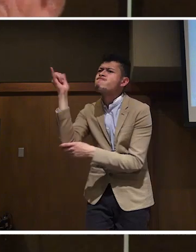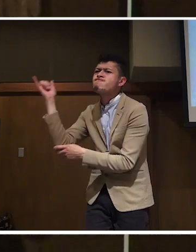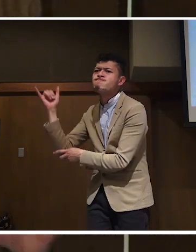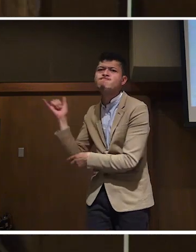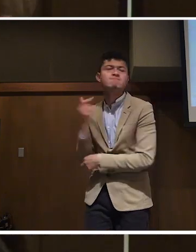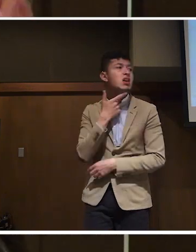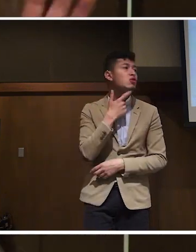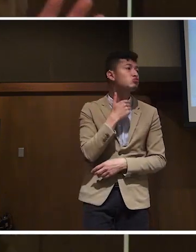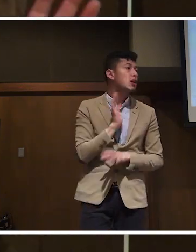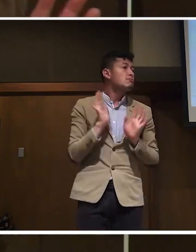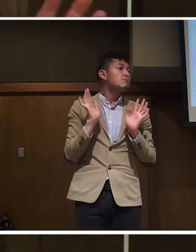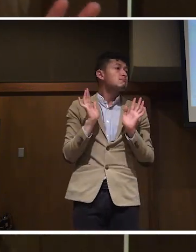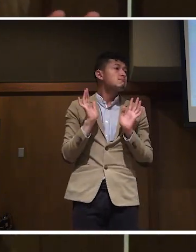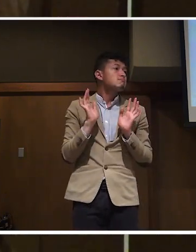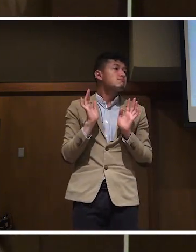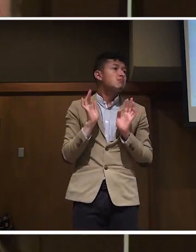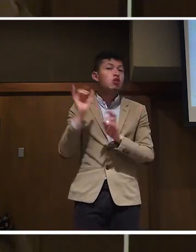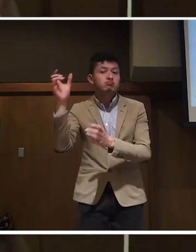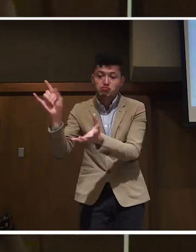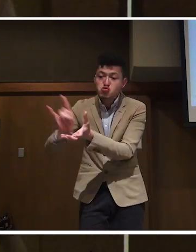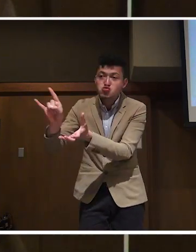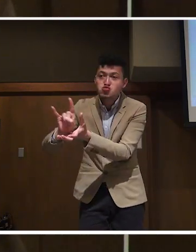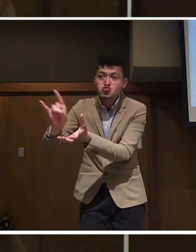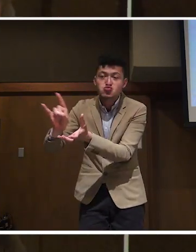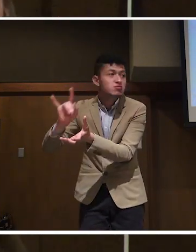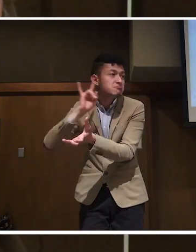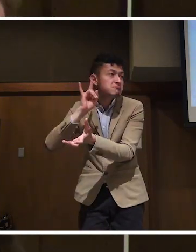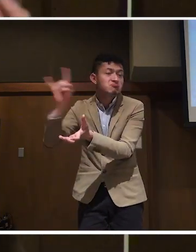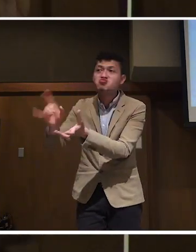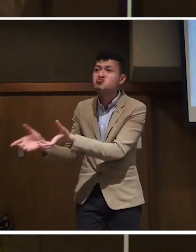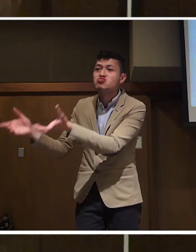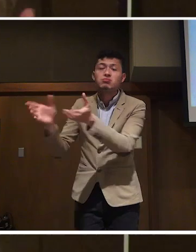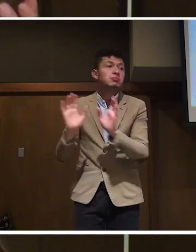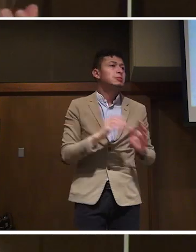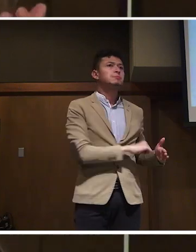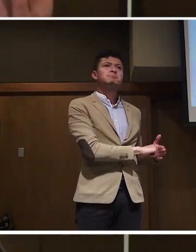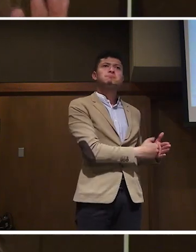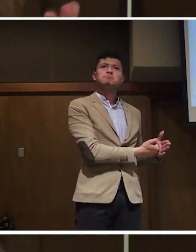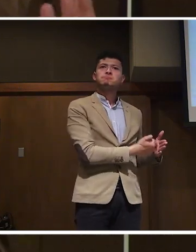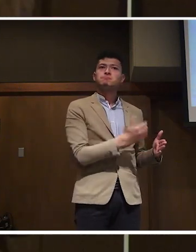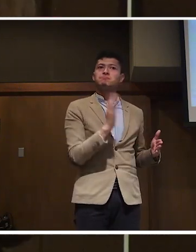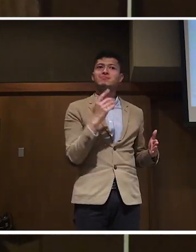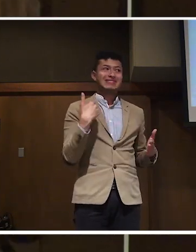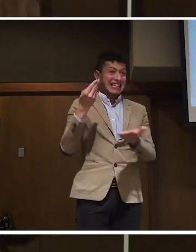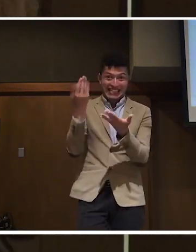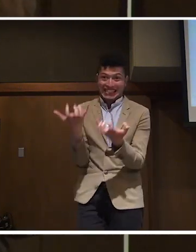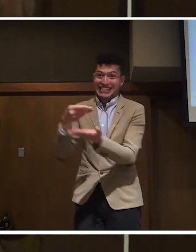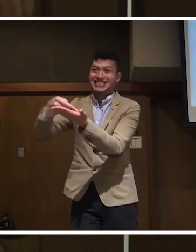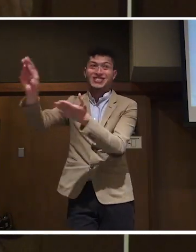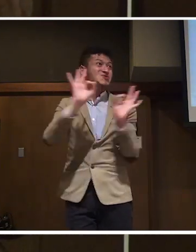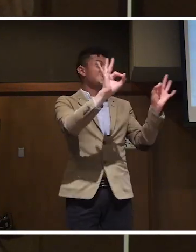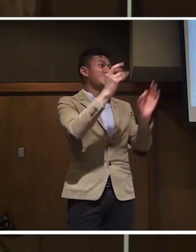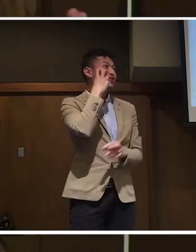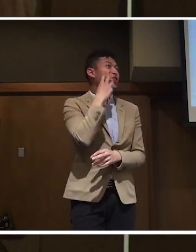fue aplazando, y yo creo que no se ha comprado. Pero esas colecciones indican para qué es una biblioteca. Para reunir allí